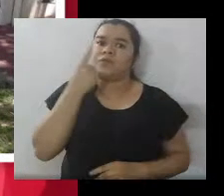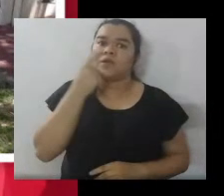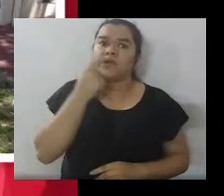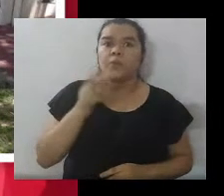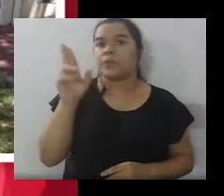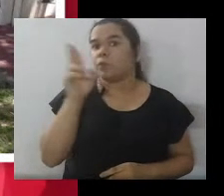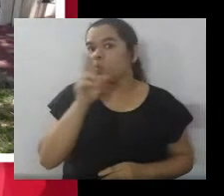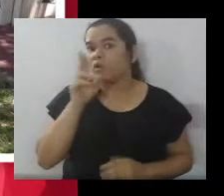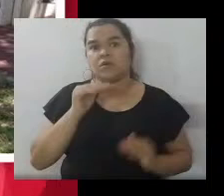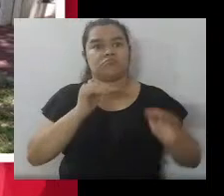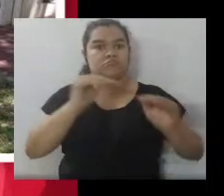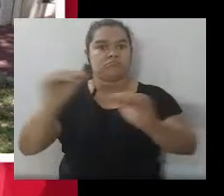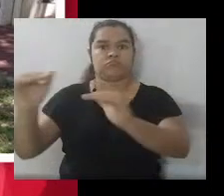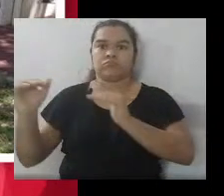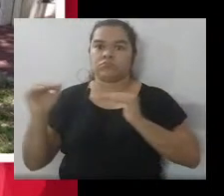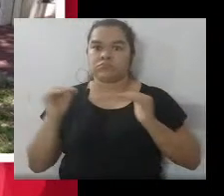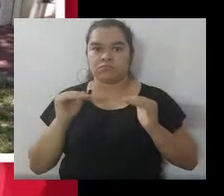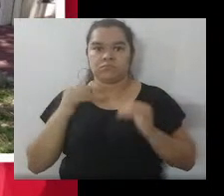para mujeres.